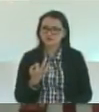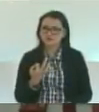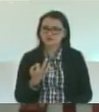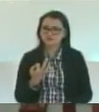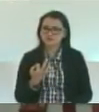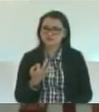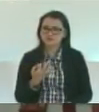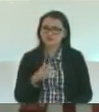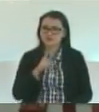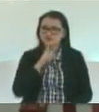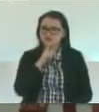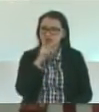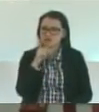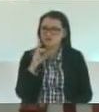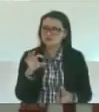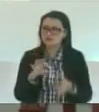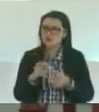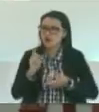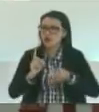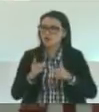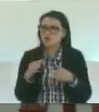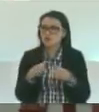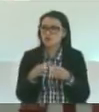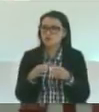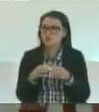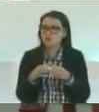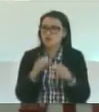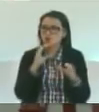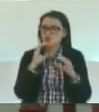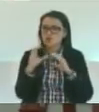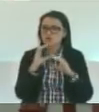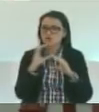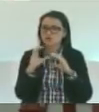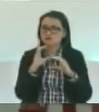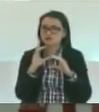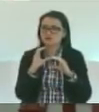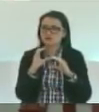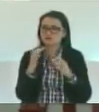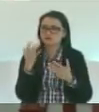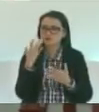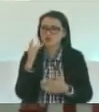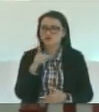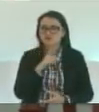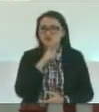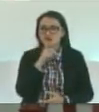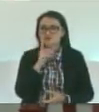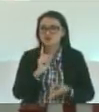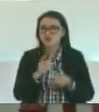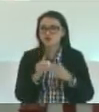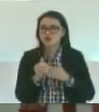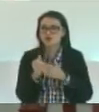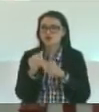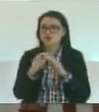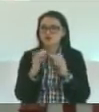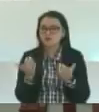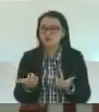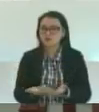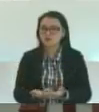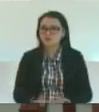el silencio cómplice de algunos medios de comunicación y ver el silencio cómplice de algunos líderes del mundo,